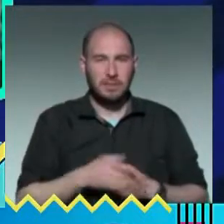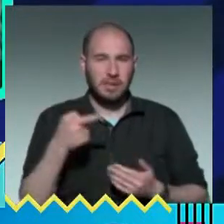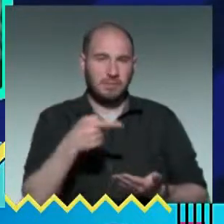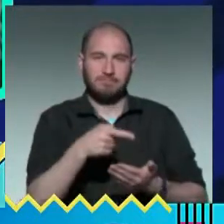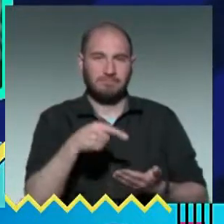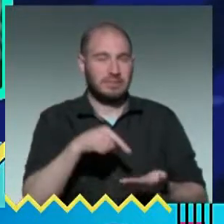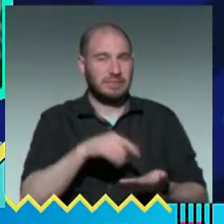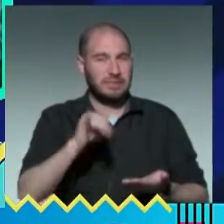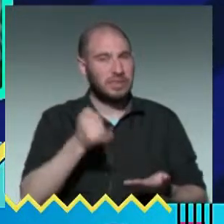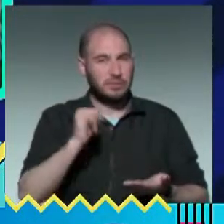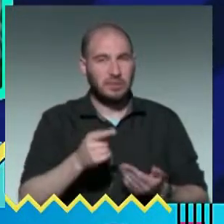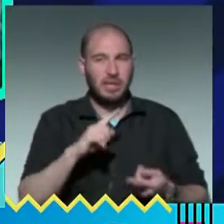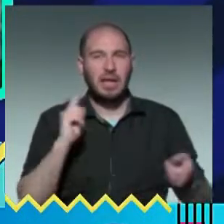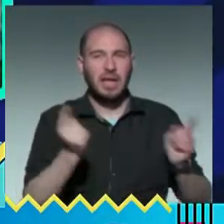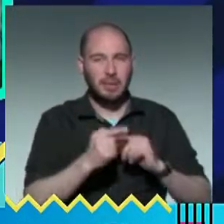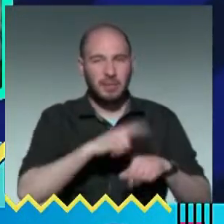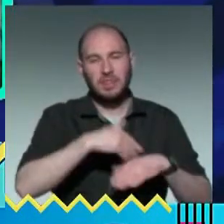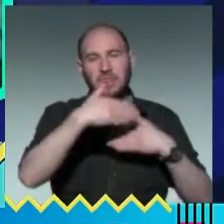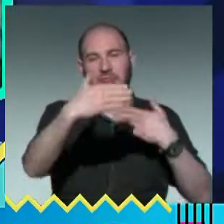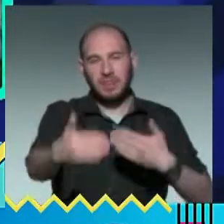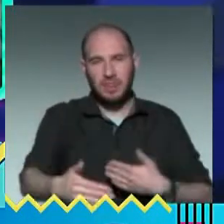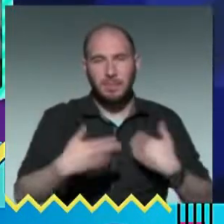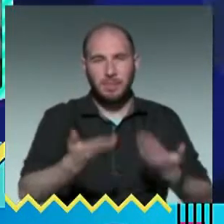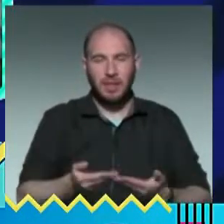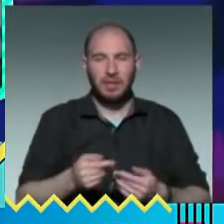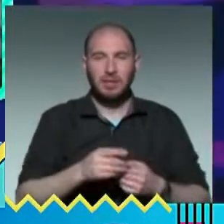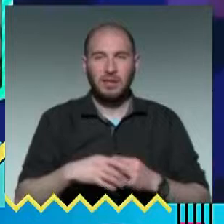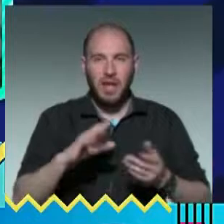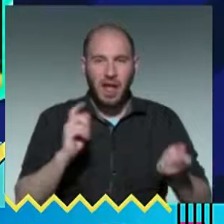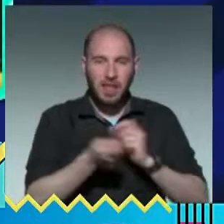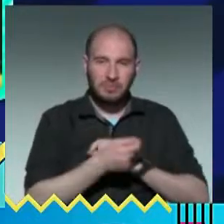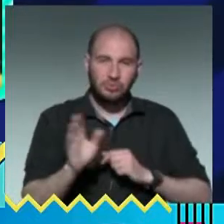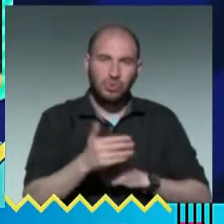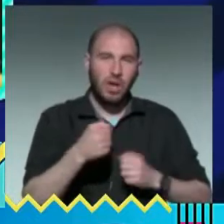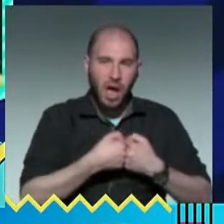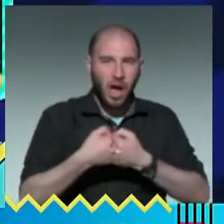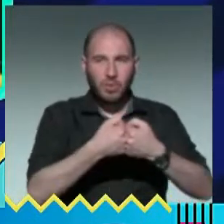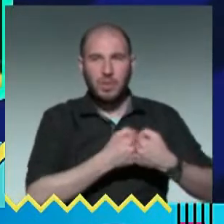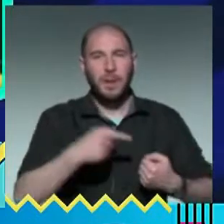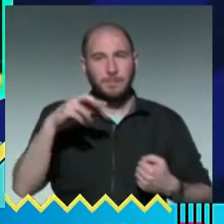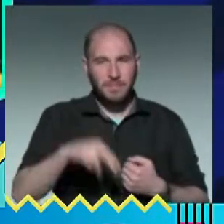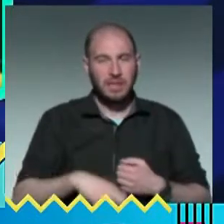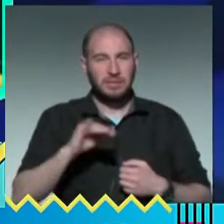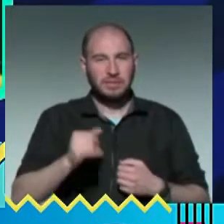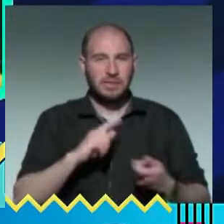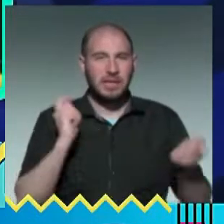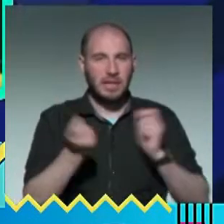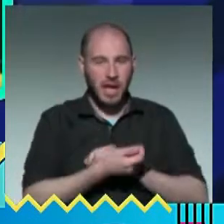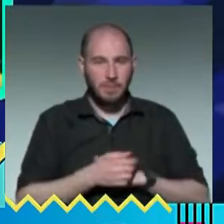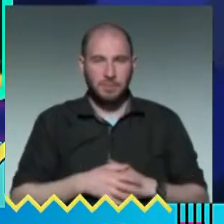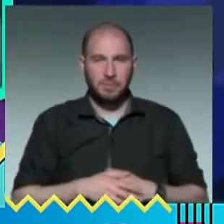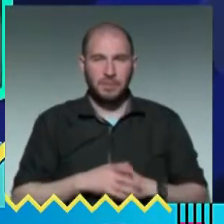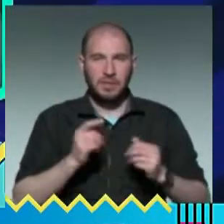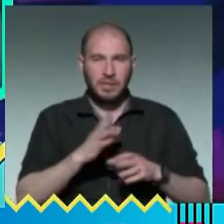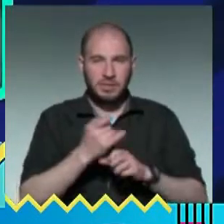debería reconsiderarse y dar un plazo para este acomodamiento. Todos estamos de acuerdo en una política de cambio y